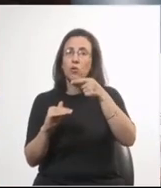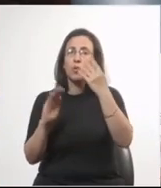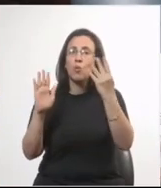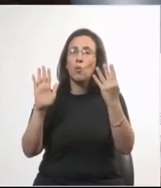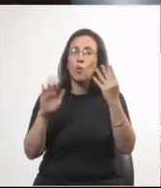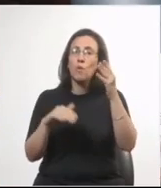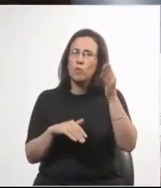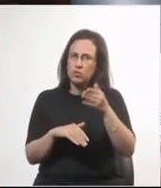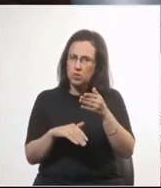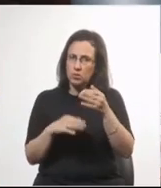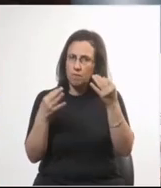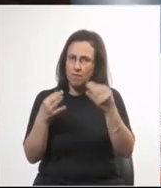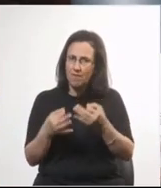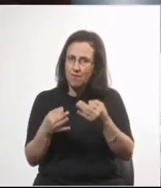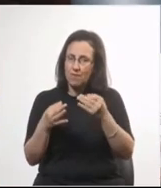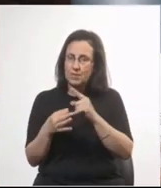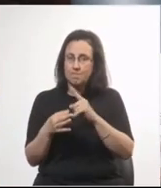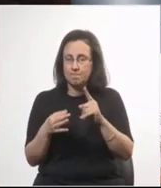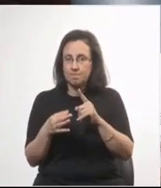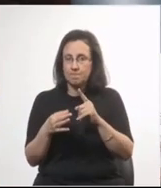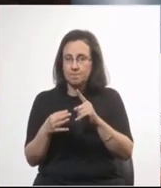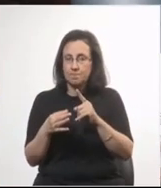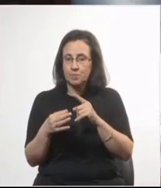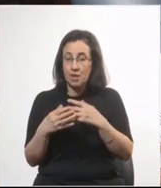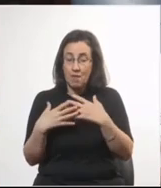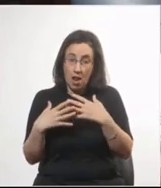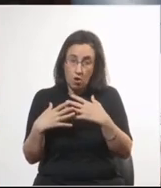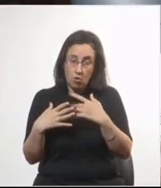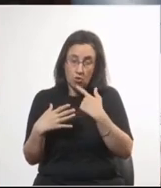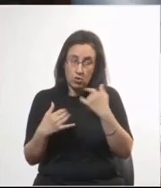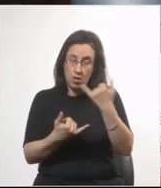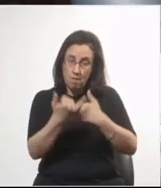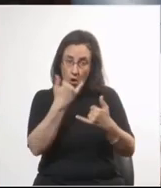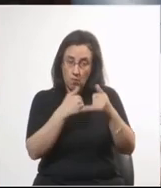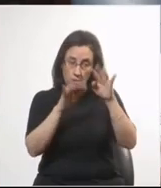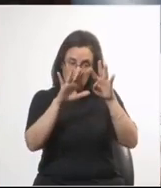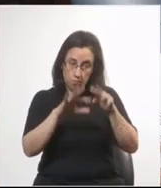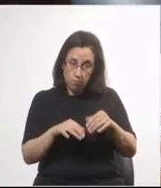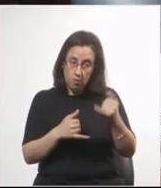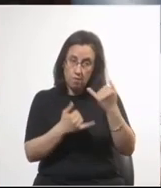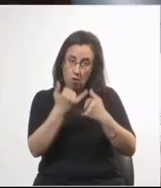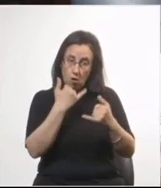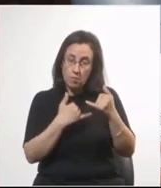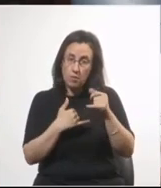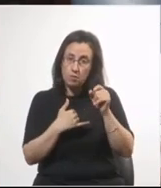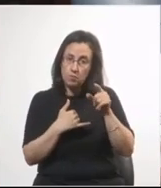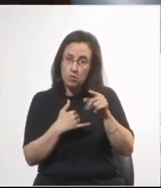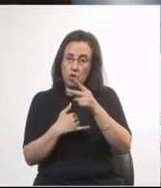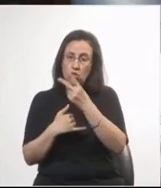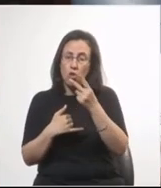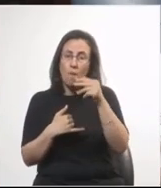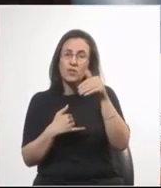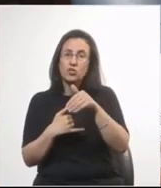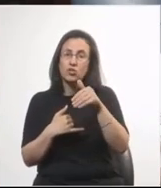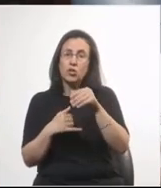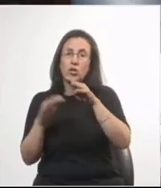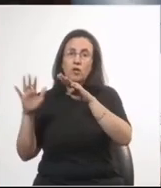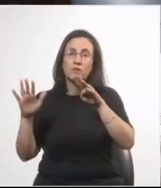4,9%. Su valor se ubicó, según los informes, en